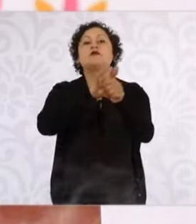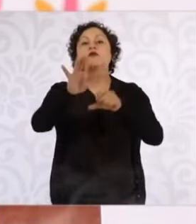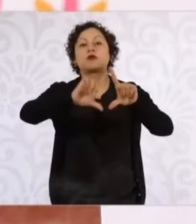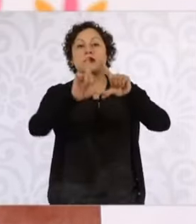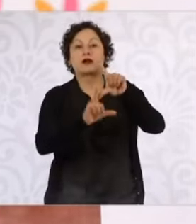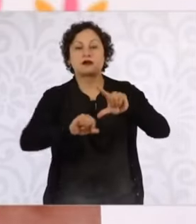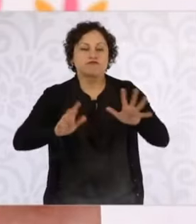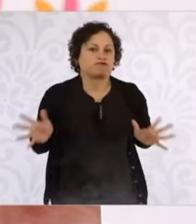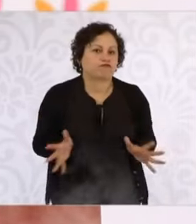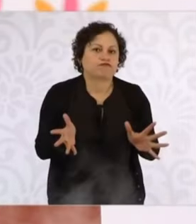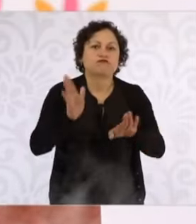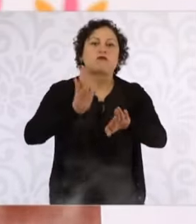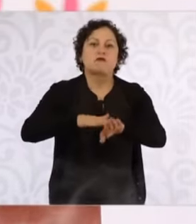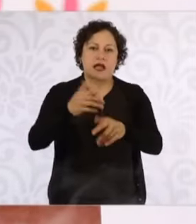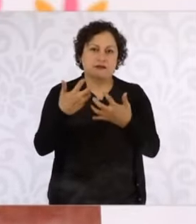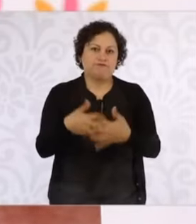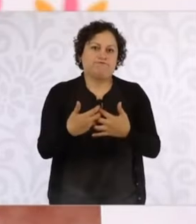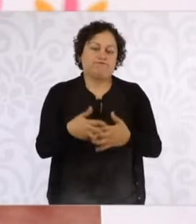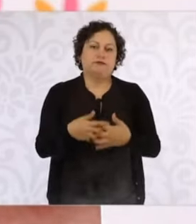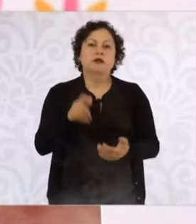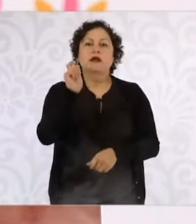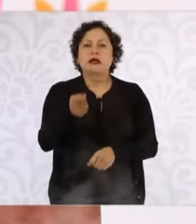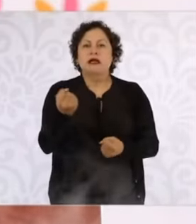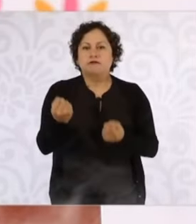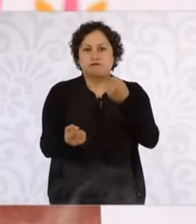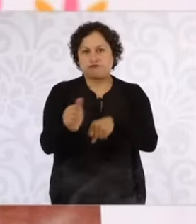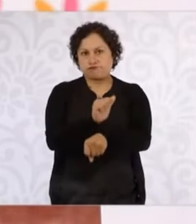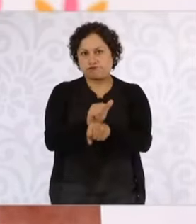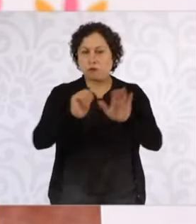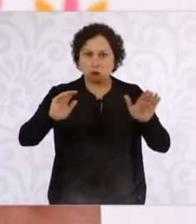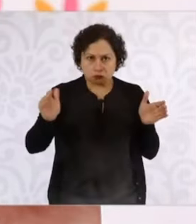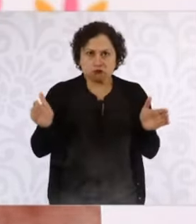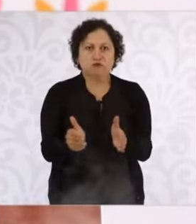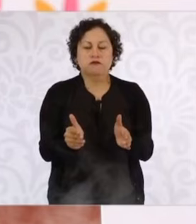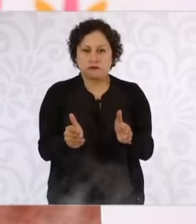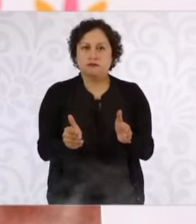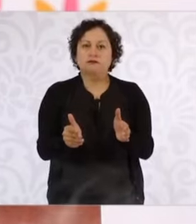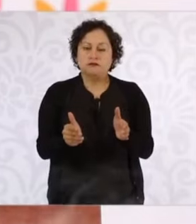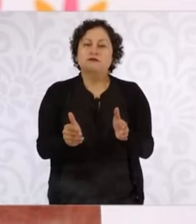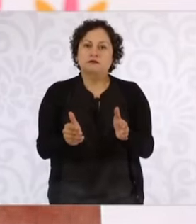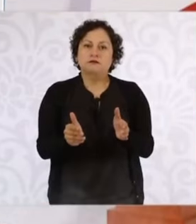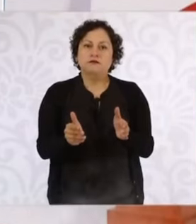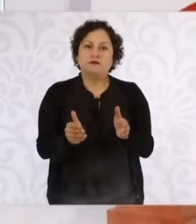vehículo eléctrico, que es un vehículo compacto, pequeño, que